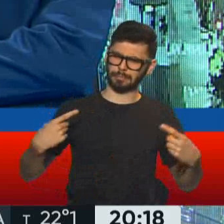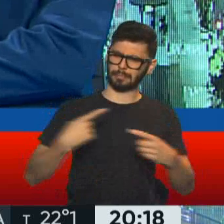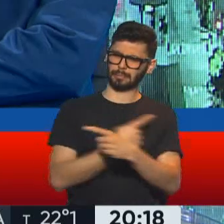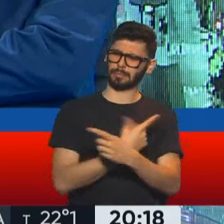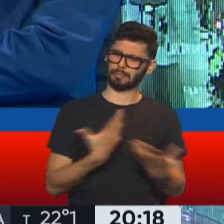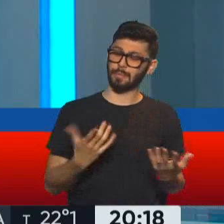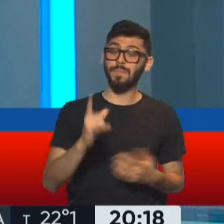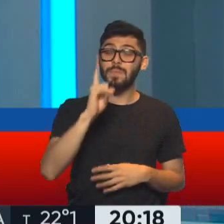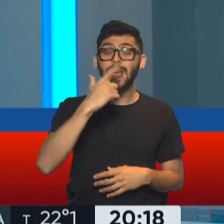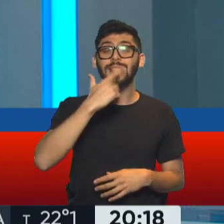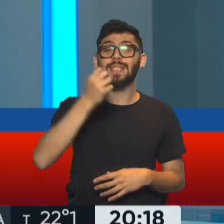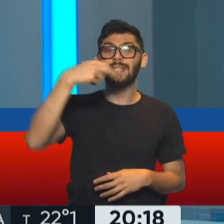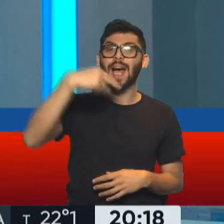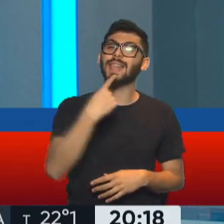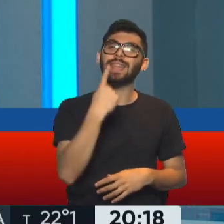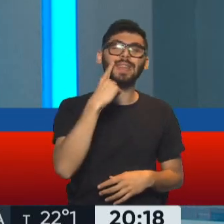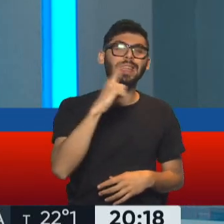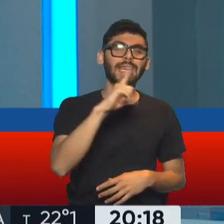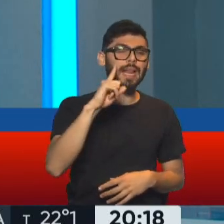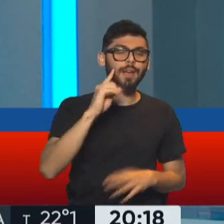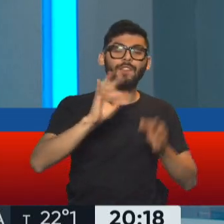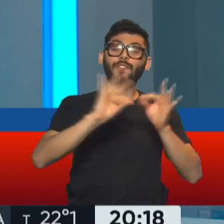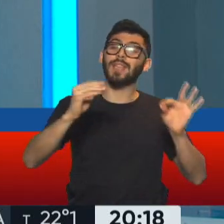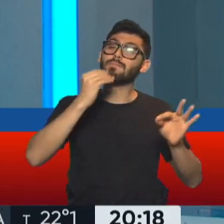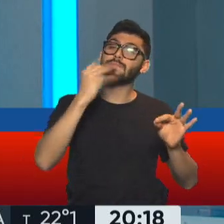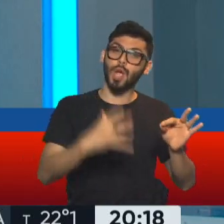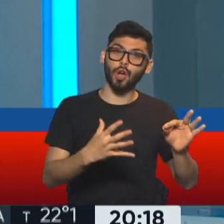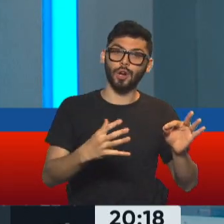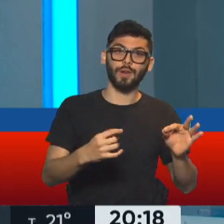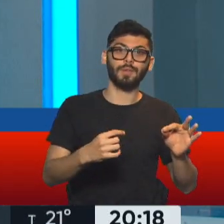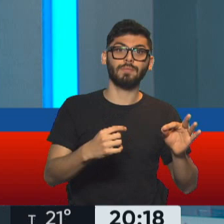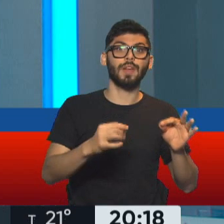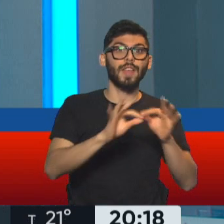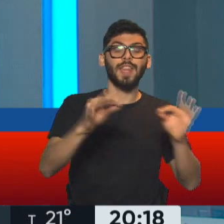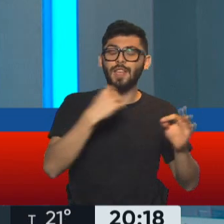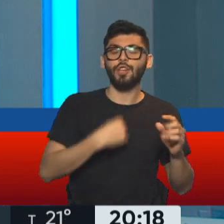a Santilli lo define mejor la frase "vengo a conocer el conurbano".